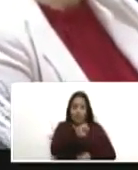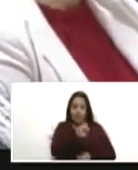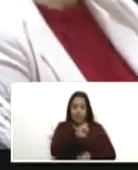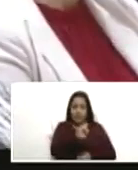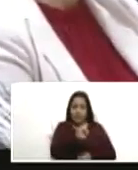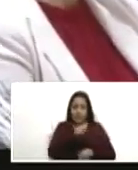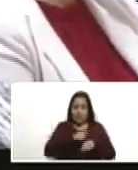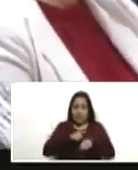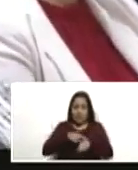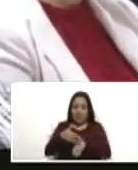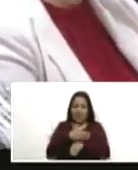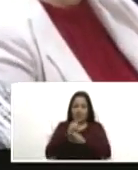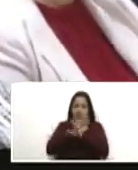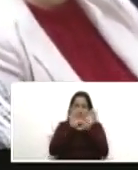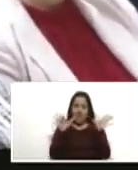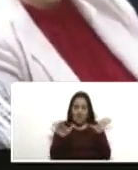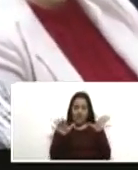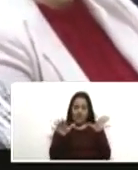más